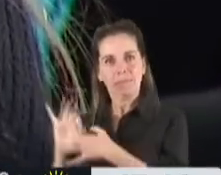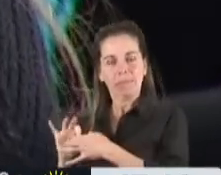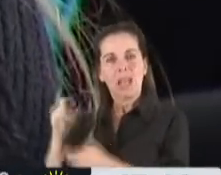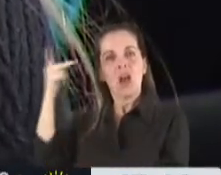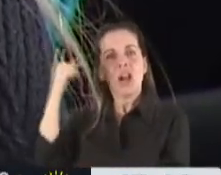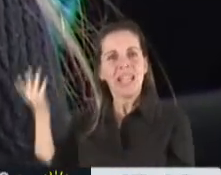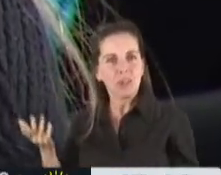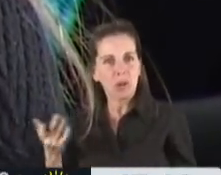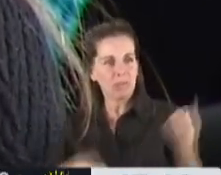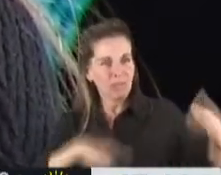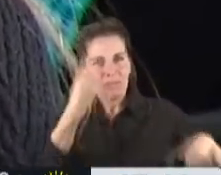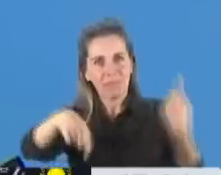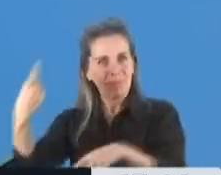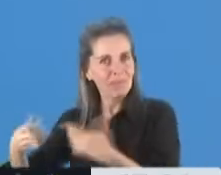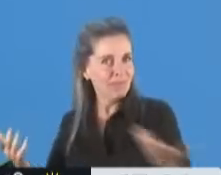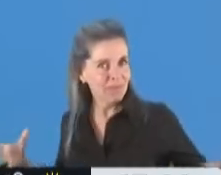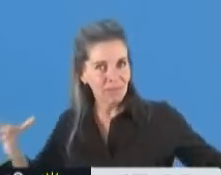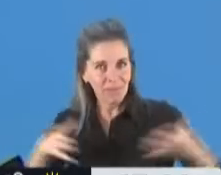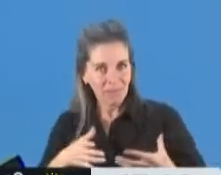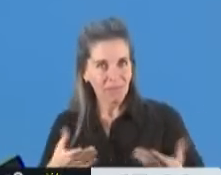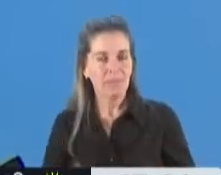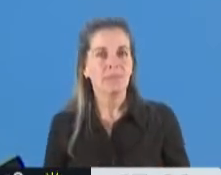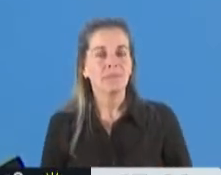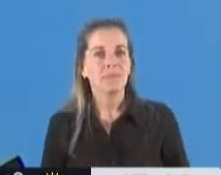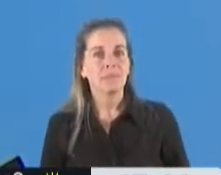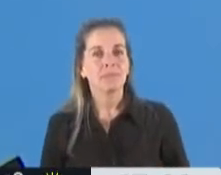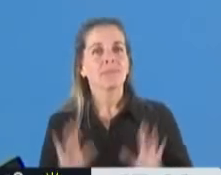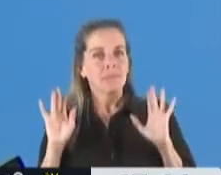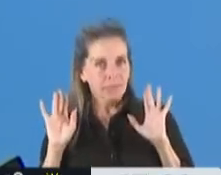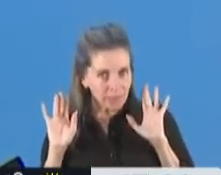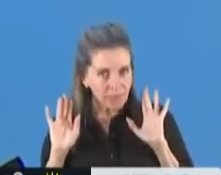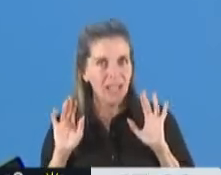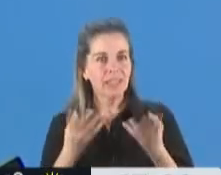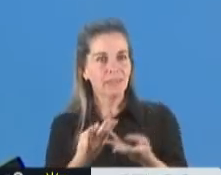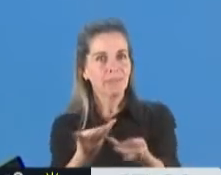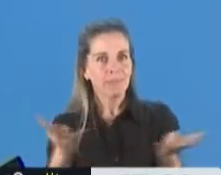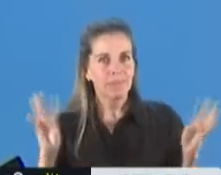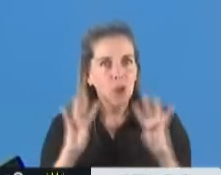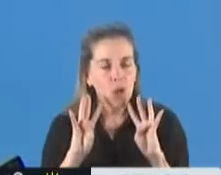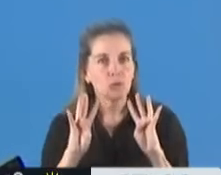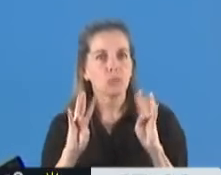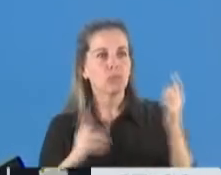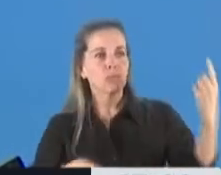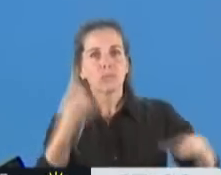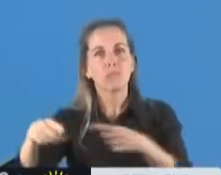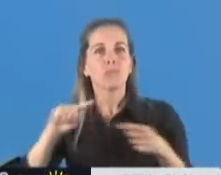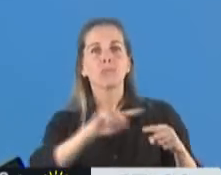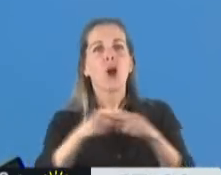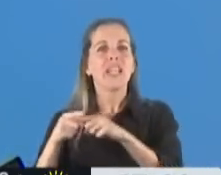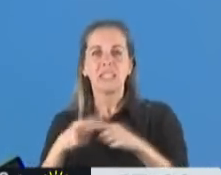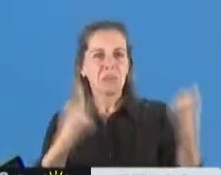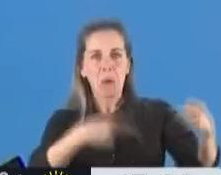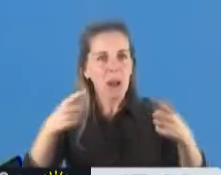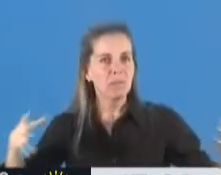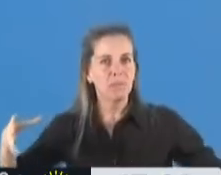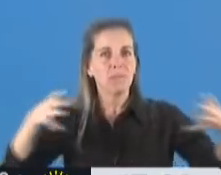Y hay de todo acá. Y en todo caso lo que se demuestra es que cuando todos nos unimos para